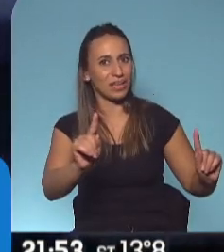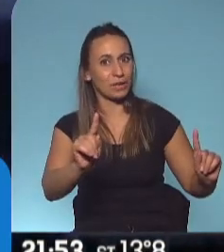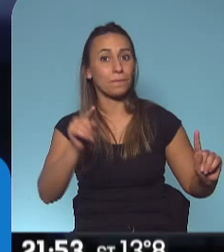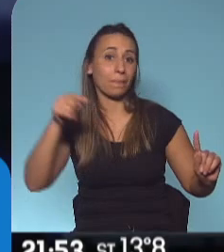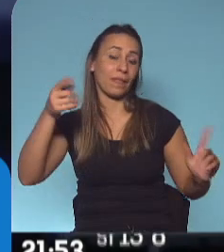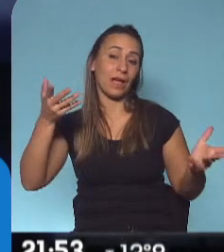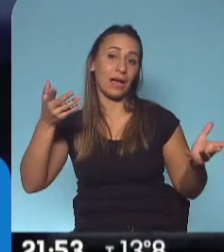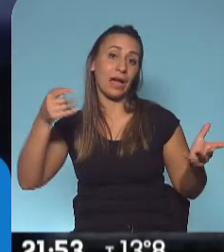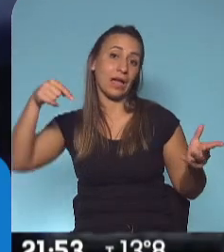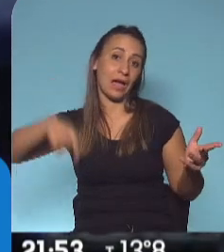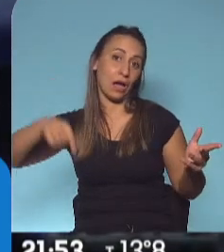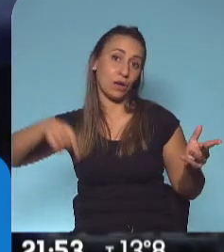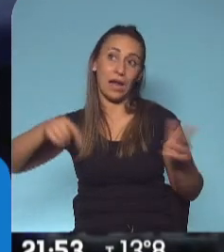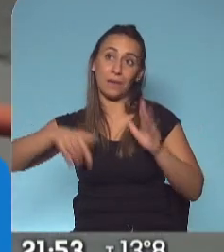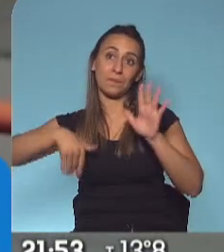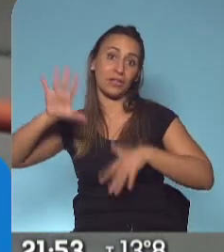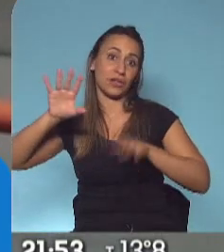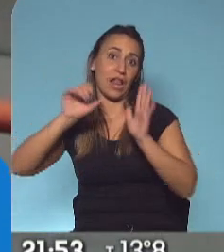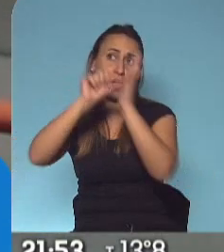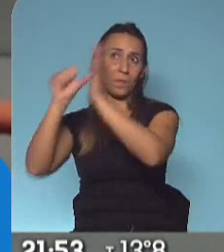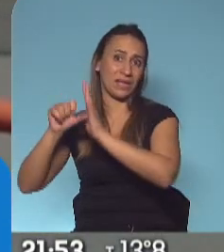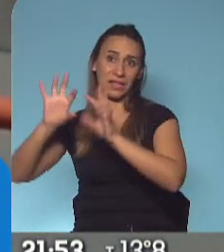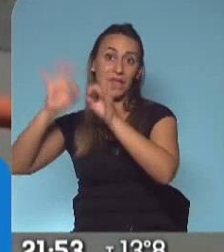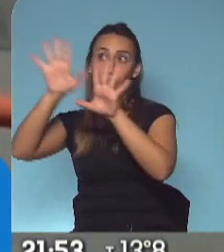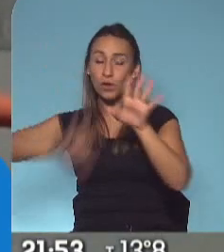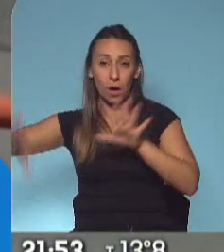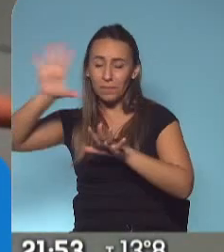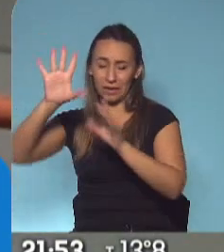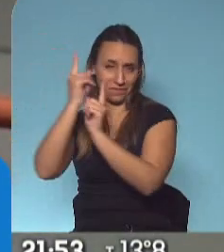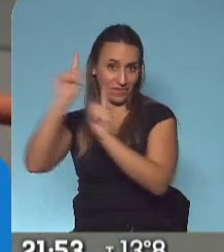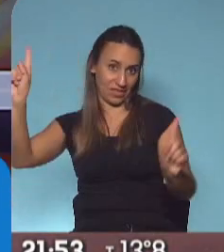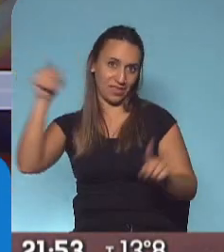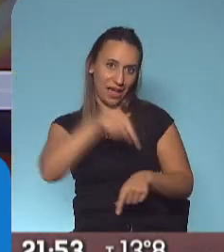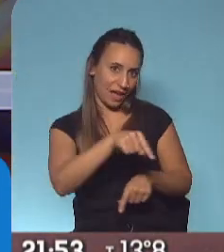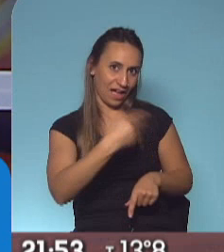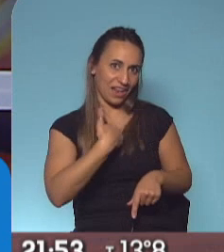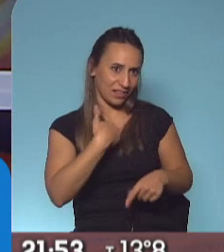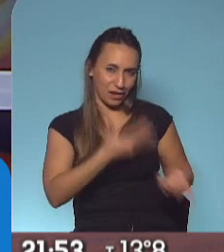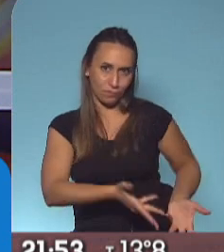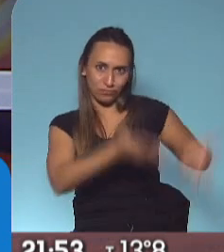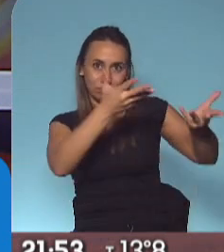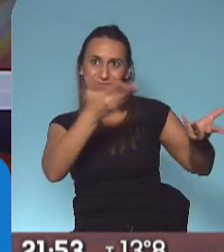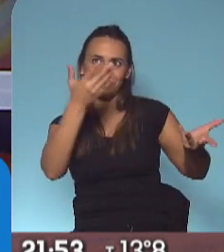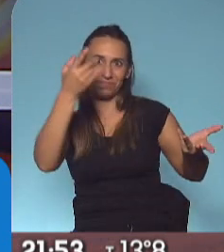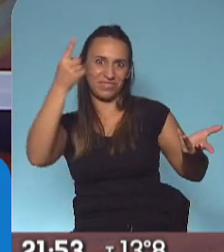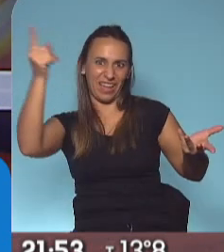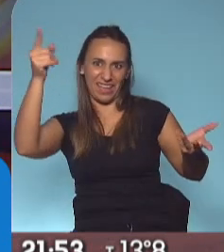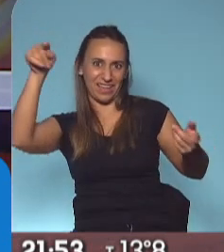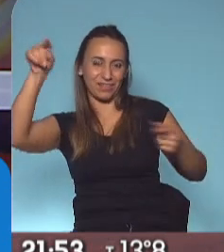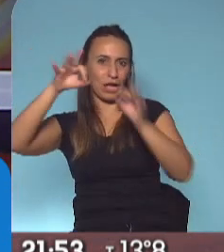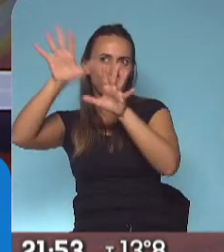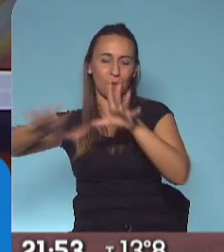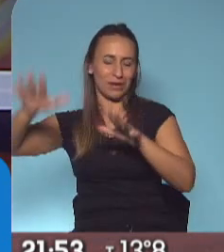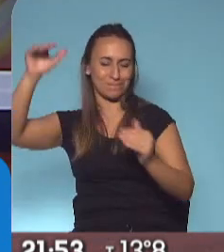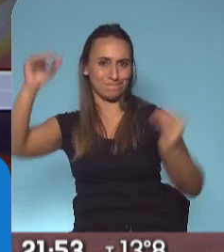viviendo ahora en la mayoría de los países europeos, ¿no? Qué bueno, Horacio, que usted lo remarque, ¿no? Esto de haber agarrado a tiempo la